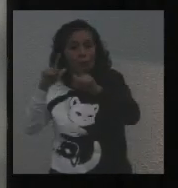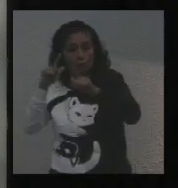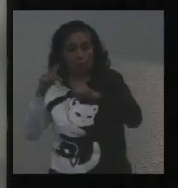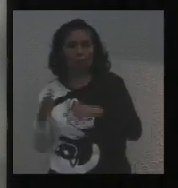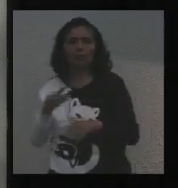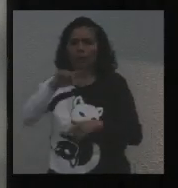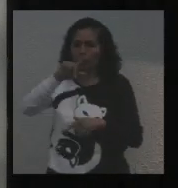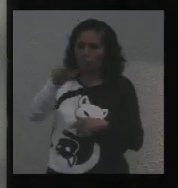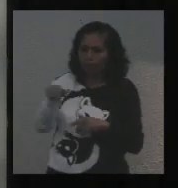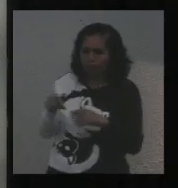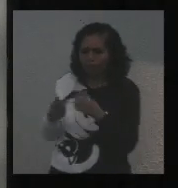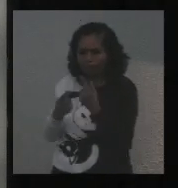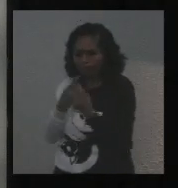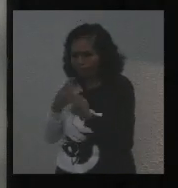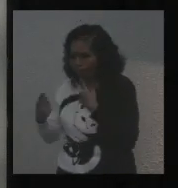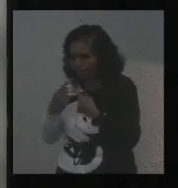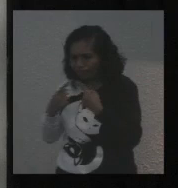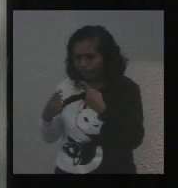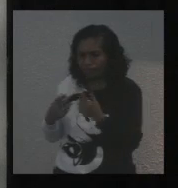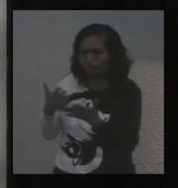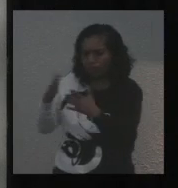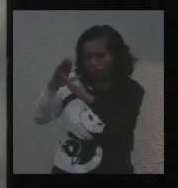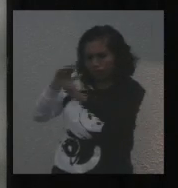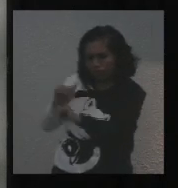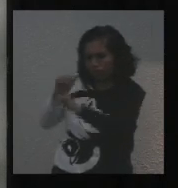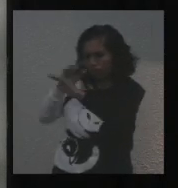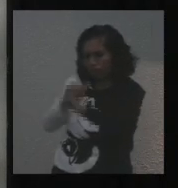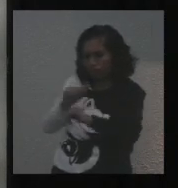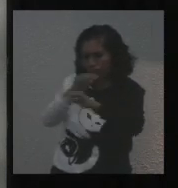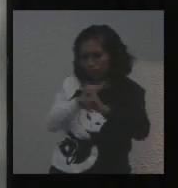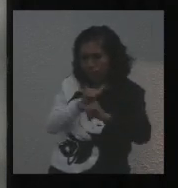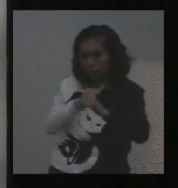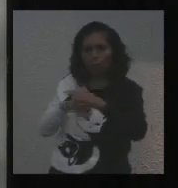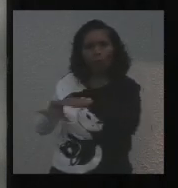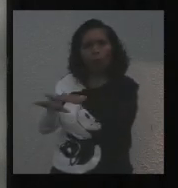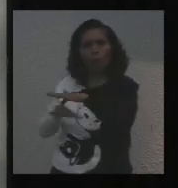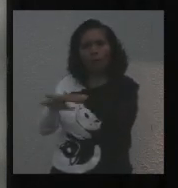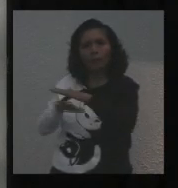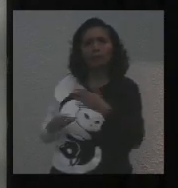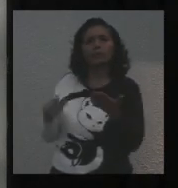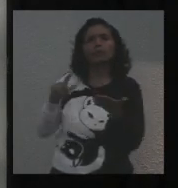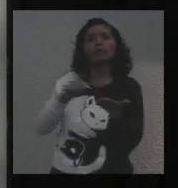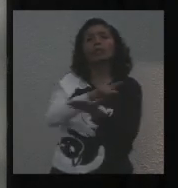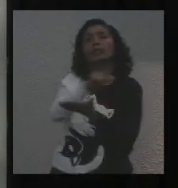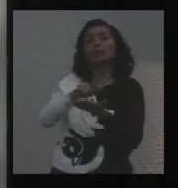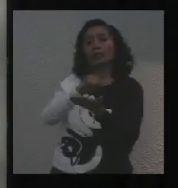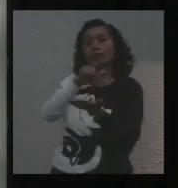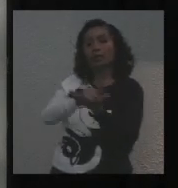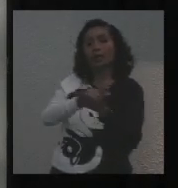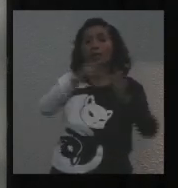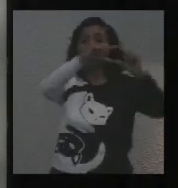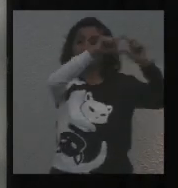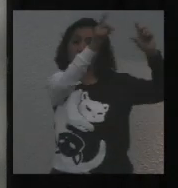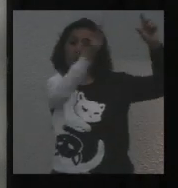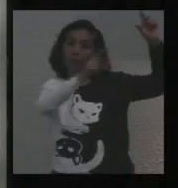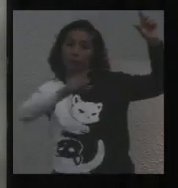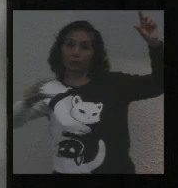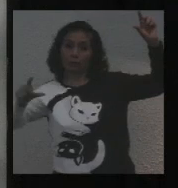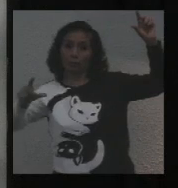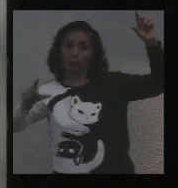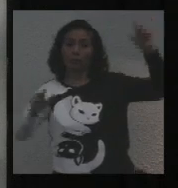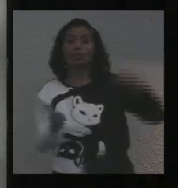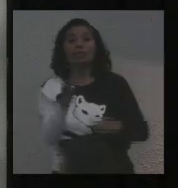estructura del régimen municipal conforme a las bases establecidas en la Constitución Política de los Estados Mexicanos y